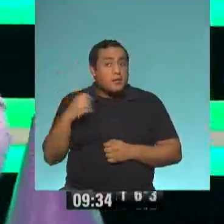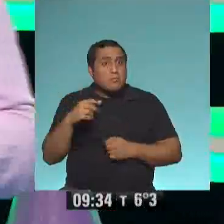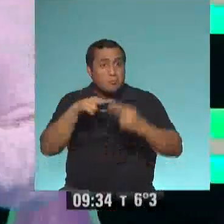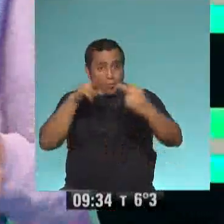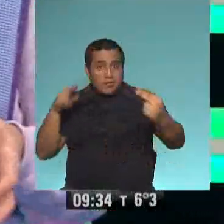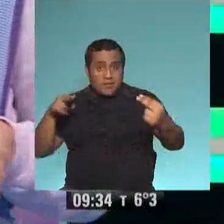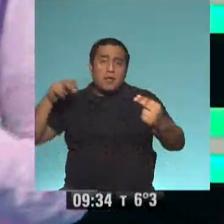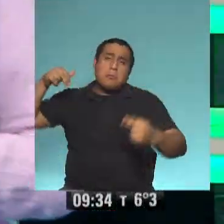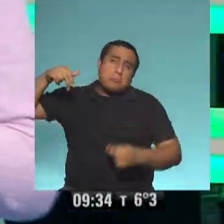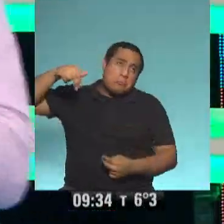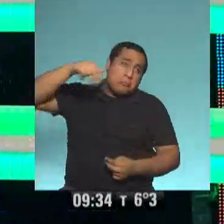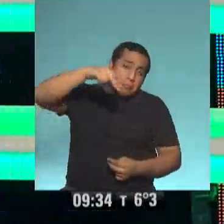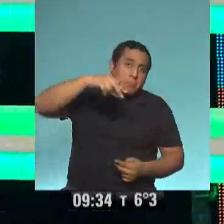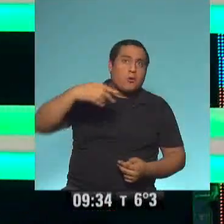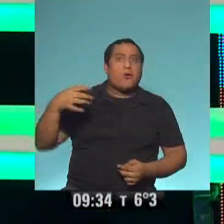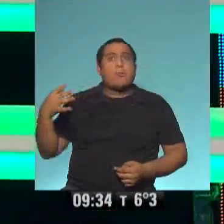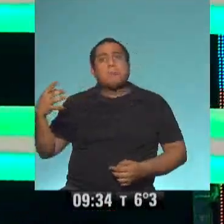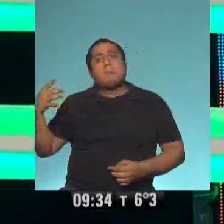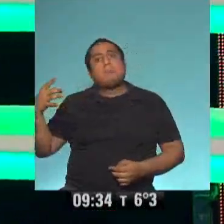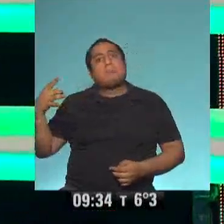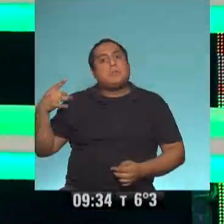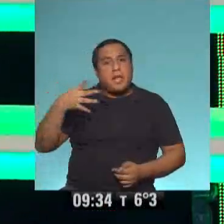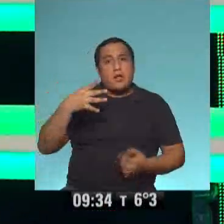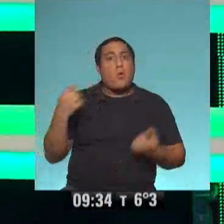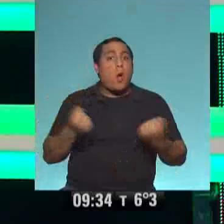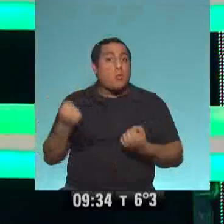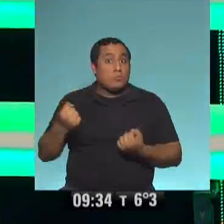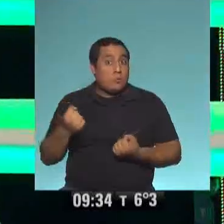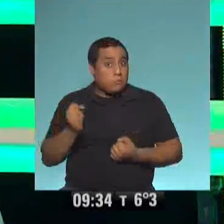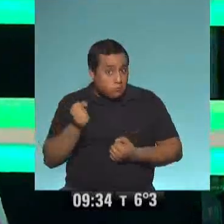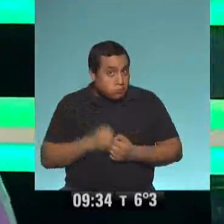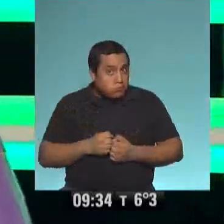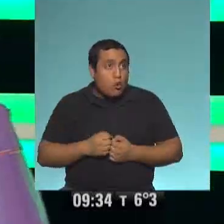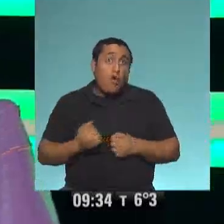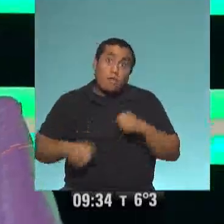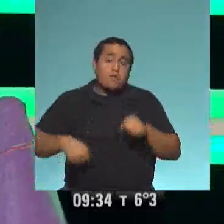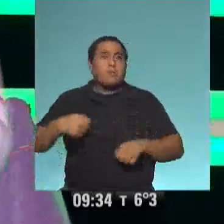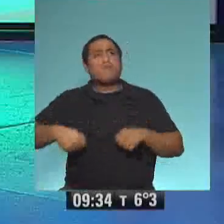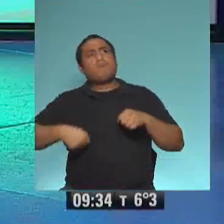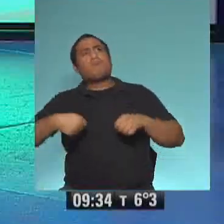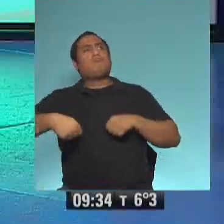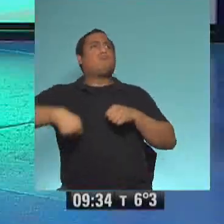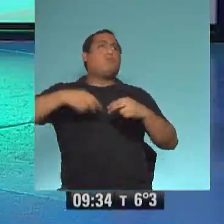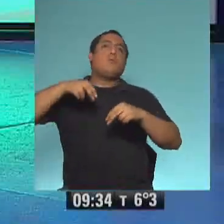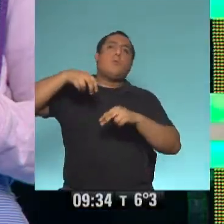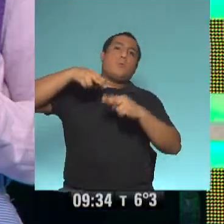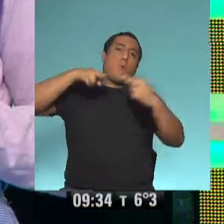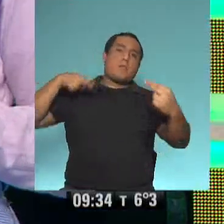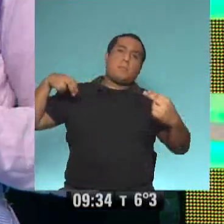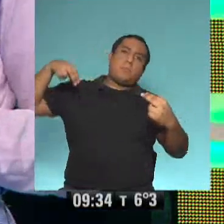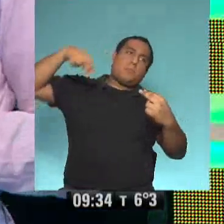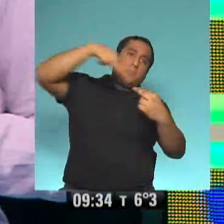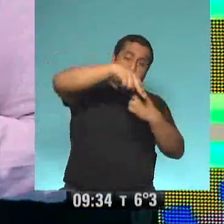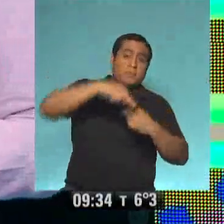hicieron caminando, o en tren, o en auto, ¿no es cierto? O en bici. O en bici. Los